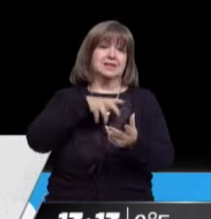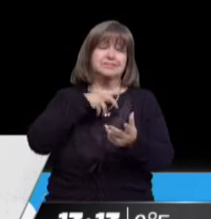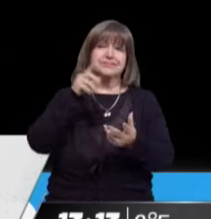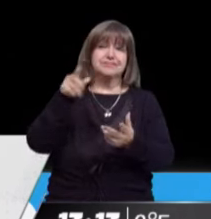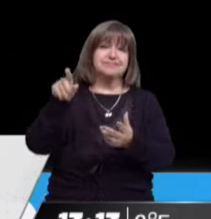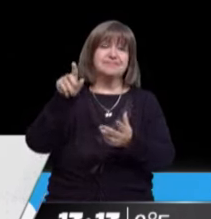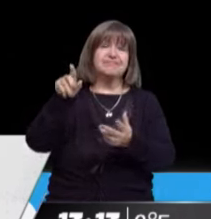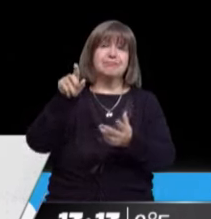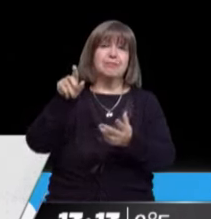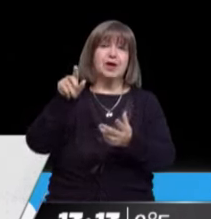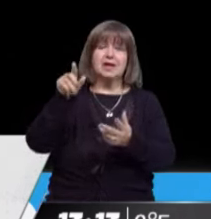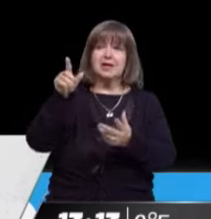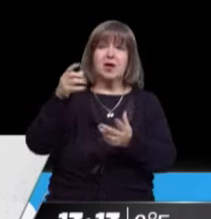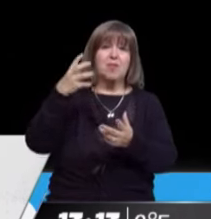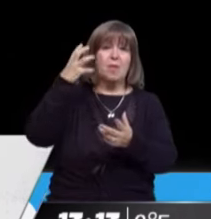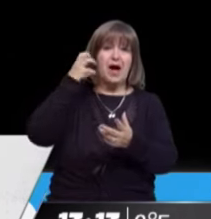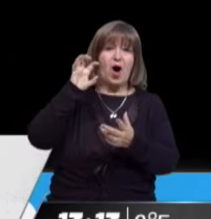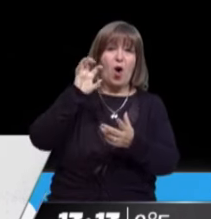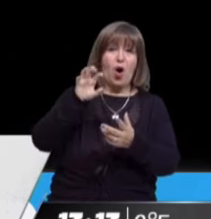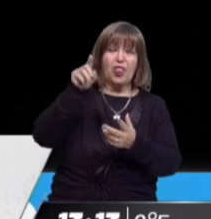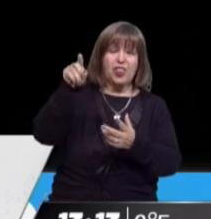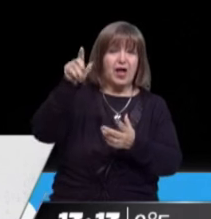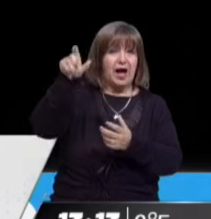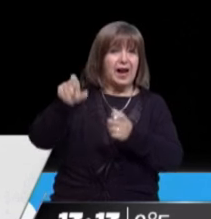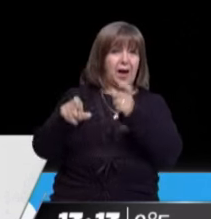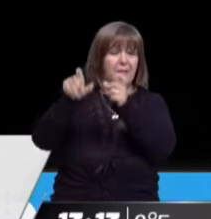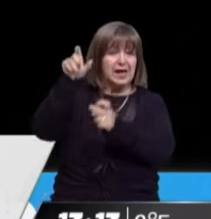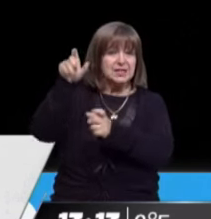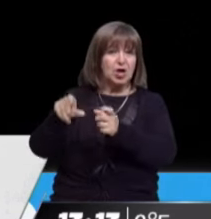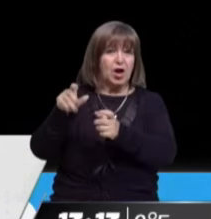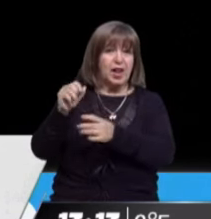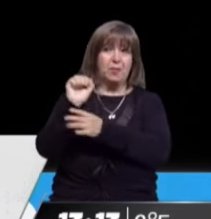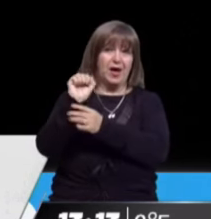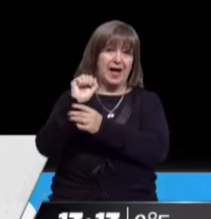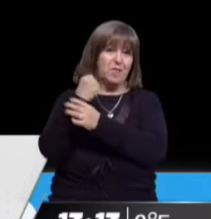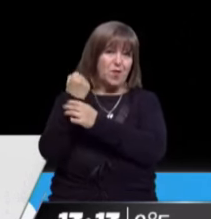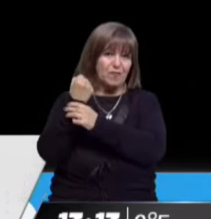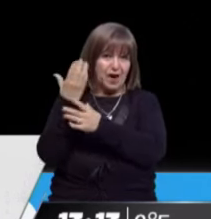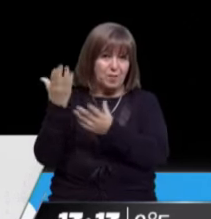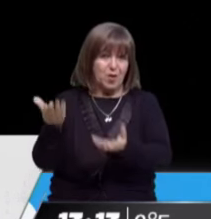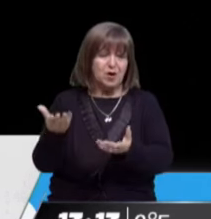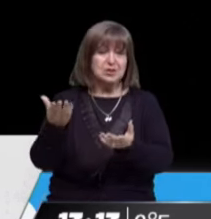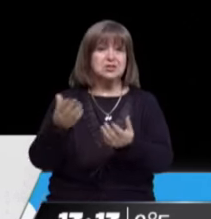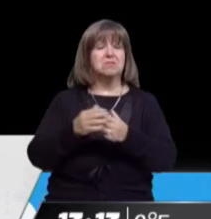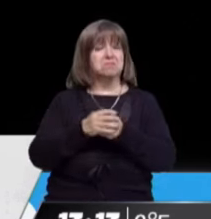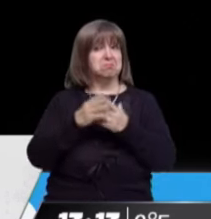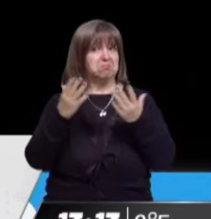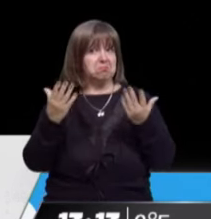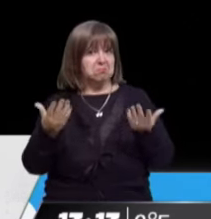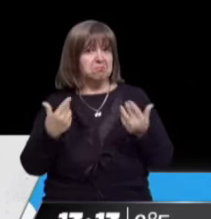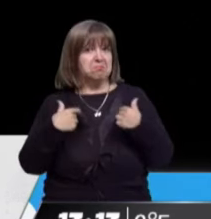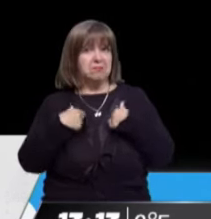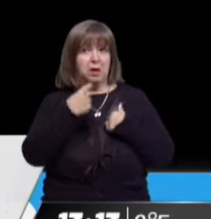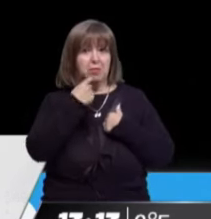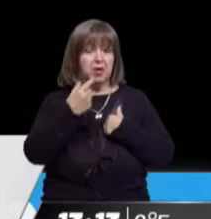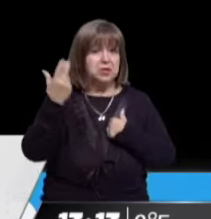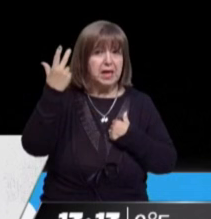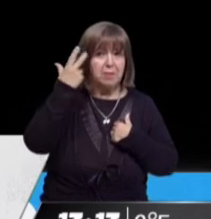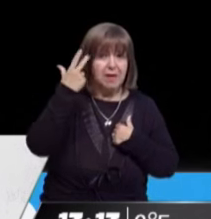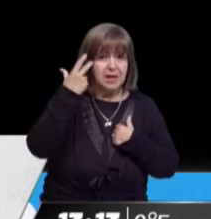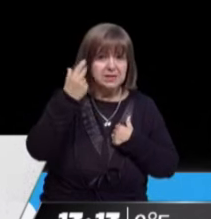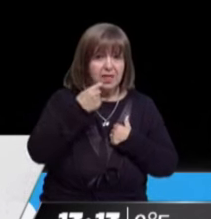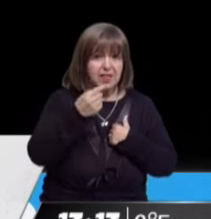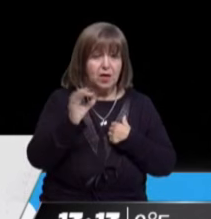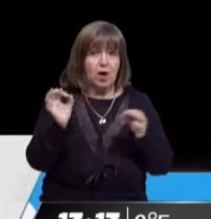a los y a los exitosos no tiene lugar en el mundo libre y civilizado Alo sociales o no No todavía Messi no no habló al